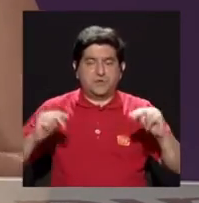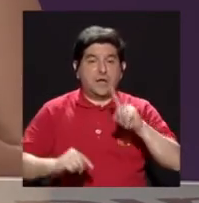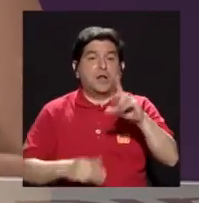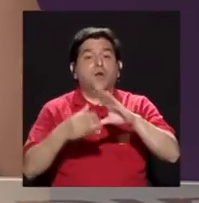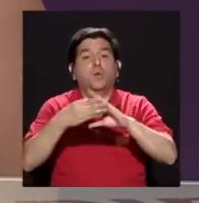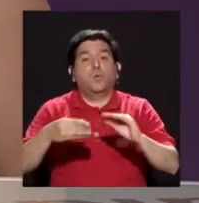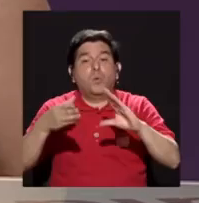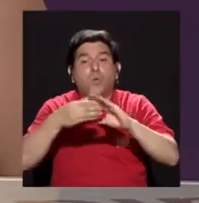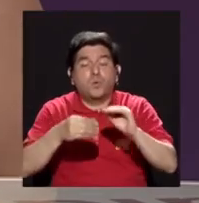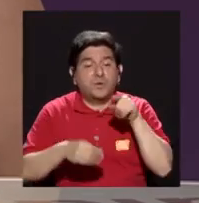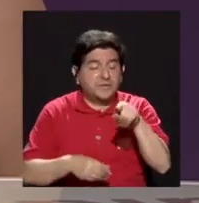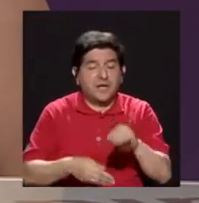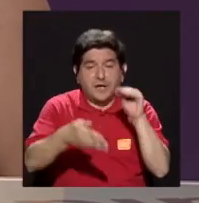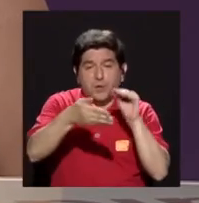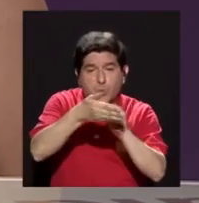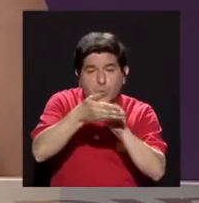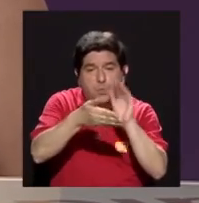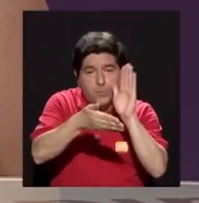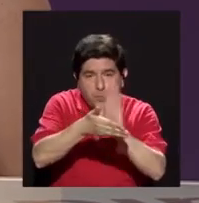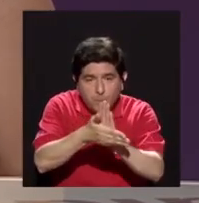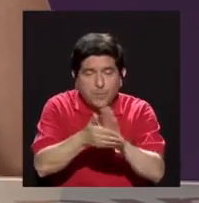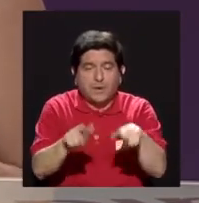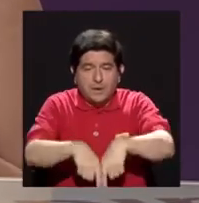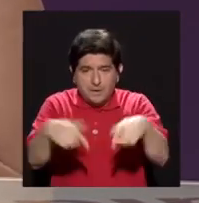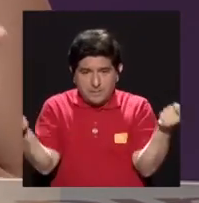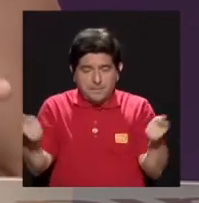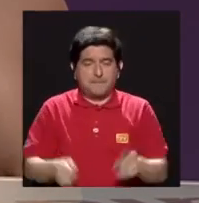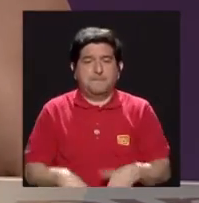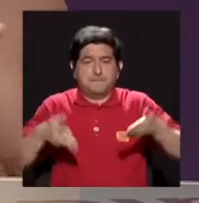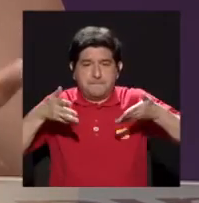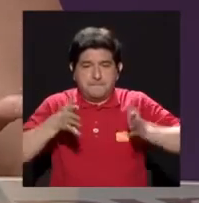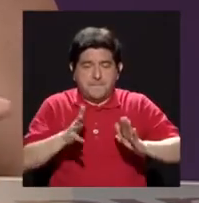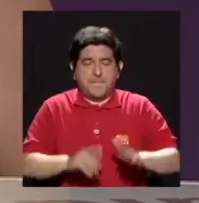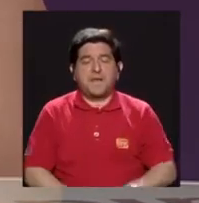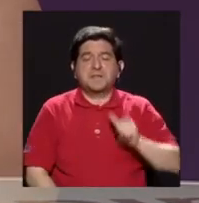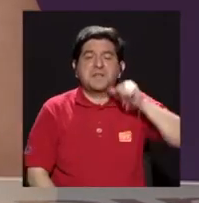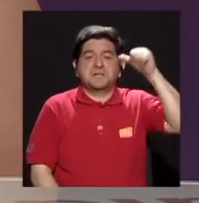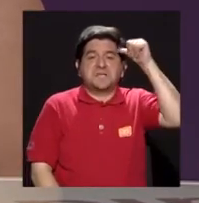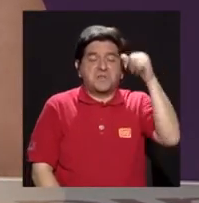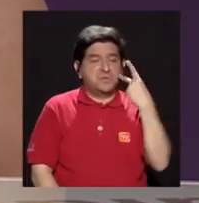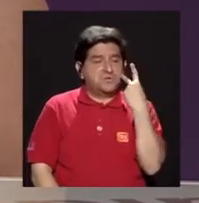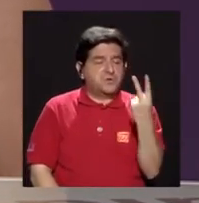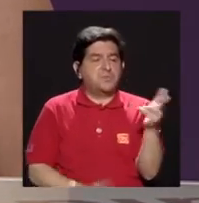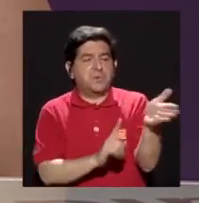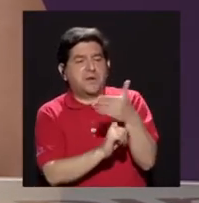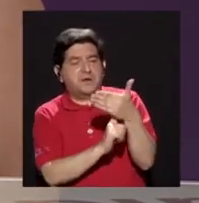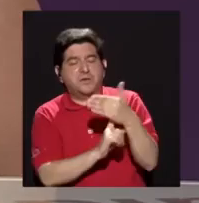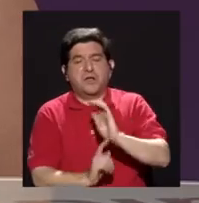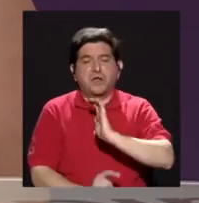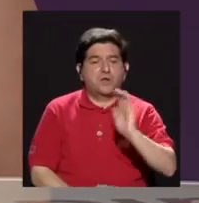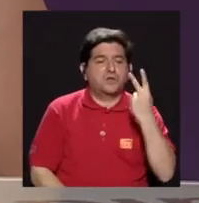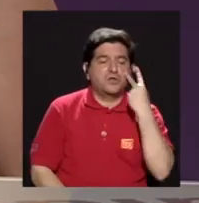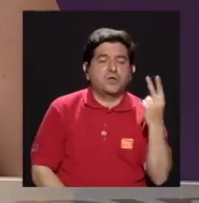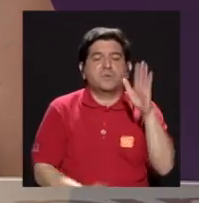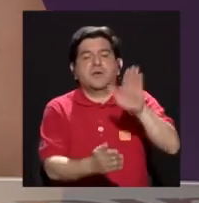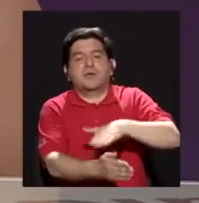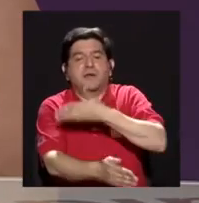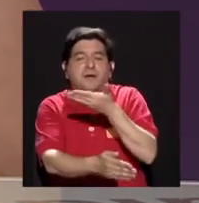comentarios que venía ahí en el periódico decía: mientras los grandes o los adultos veían las banderas, los niños solo veían